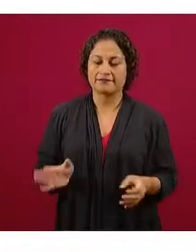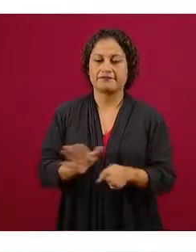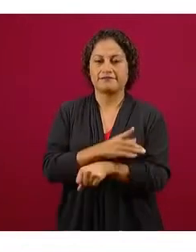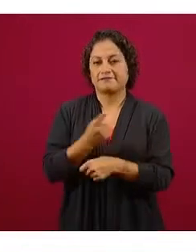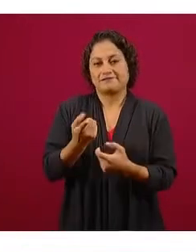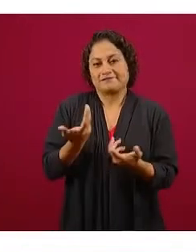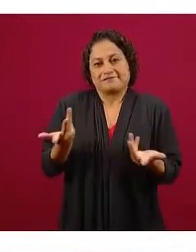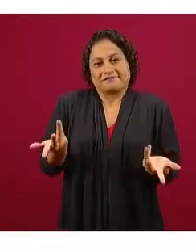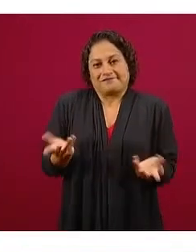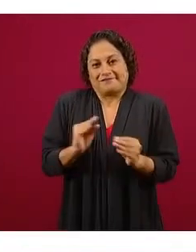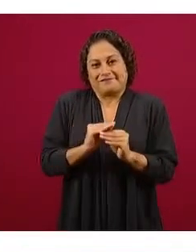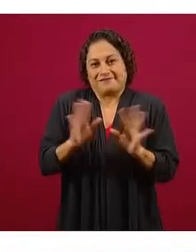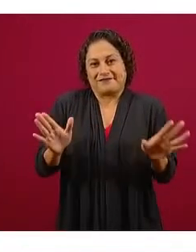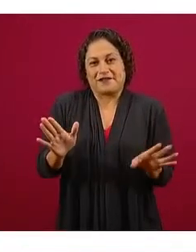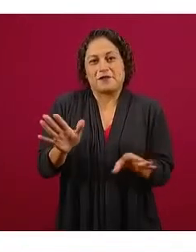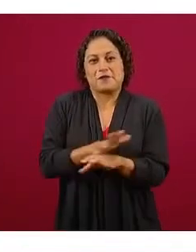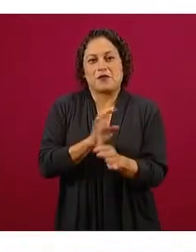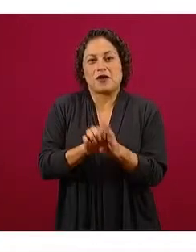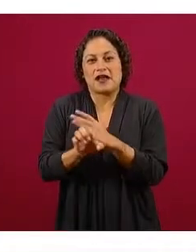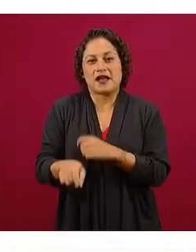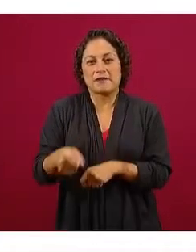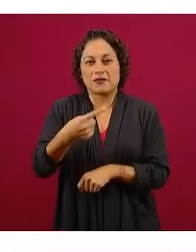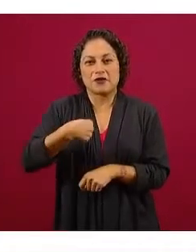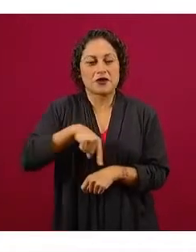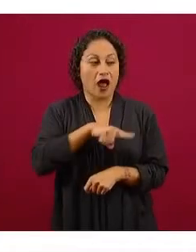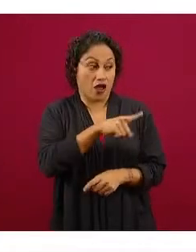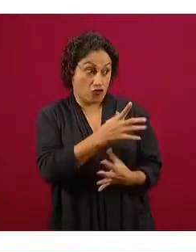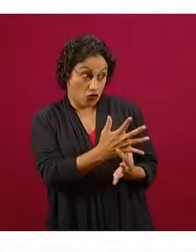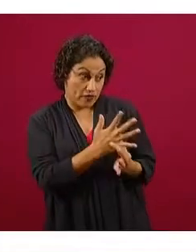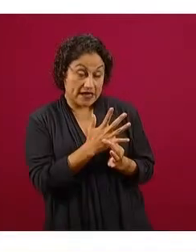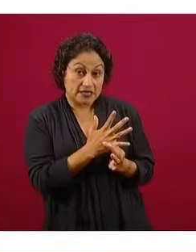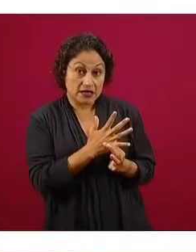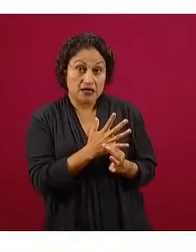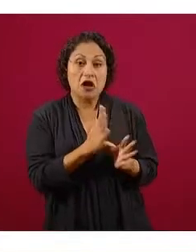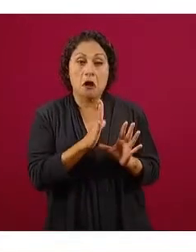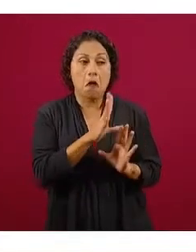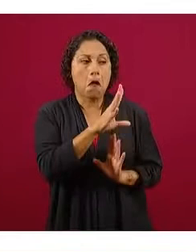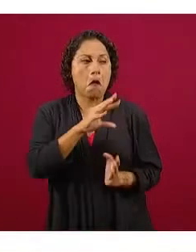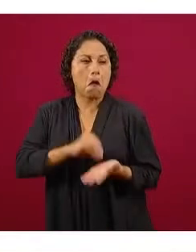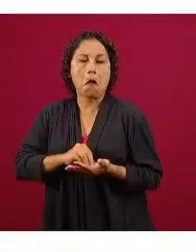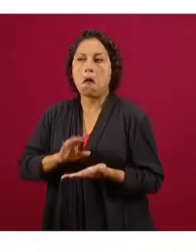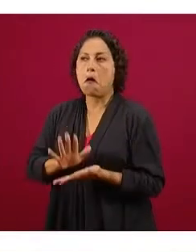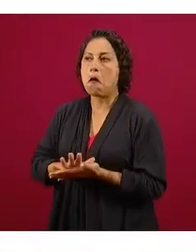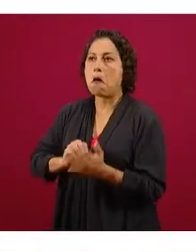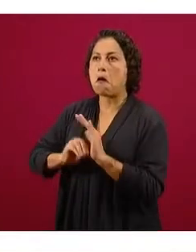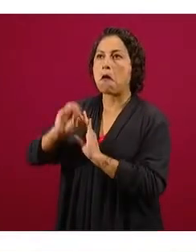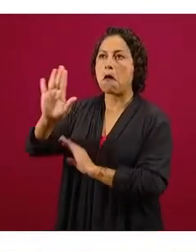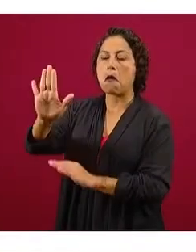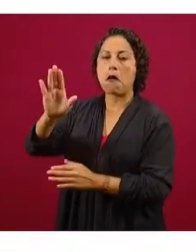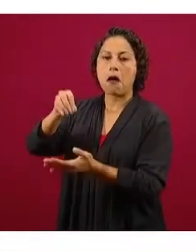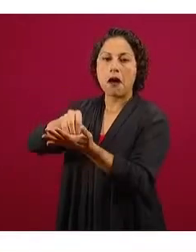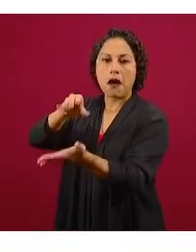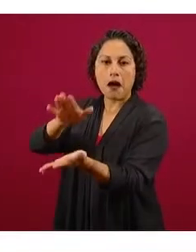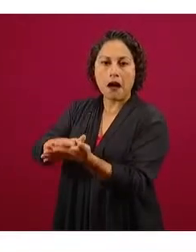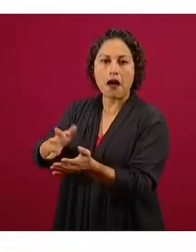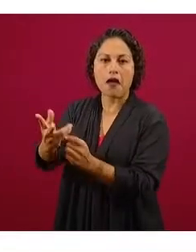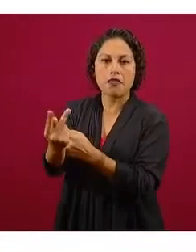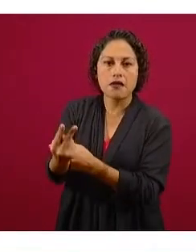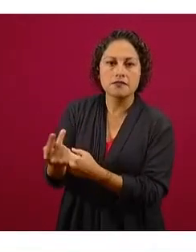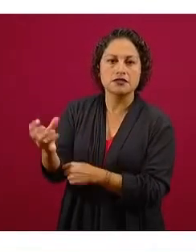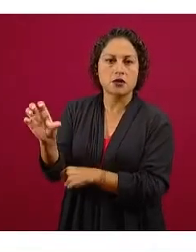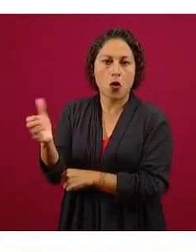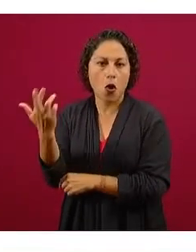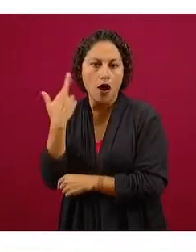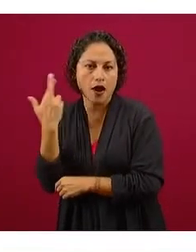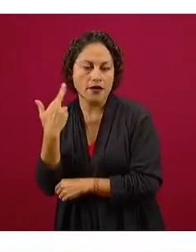que todos entre gitanos no nos leemos las manos, es más fácil subir algo que viene del